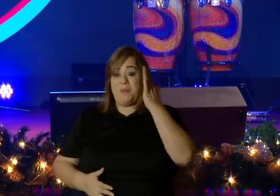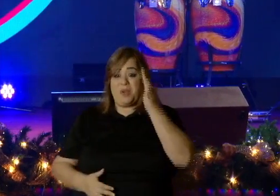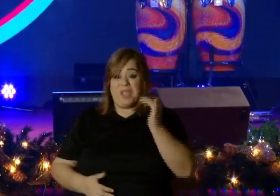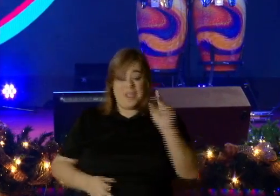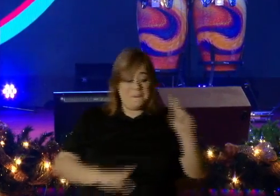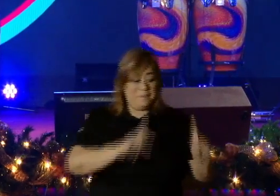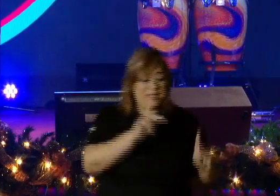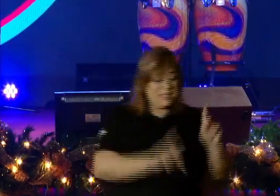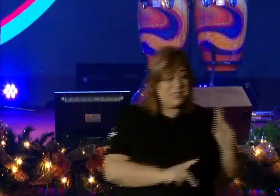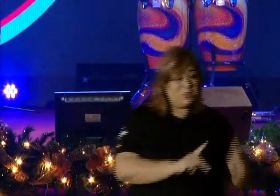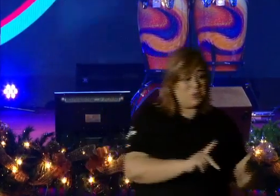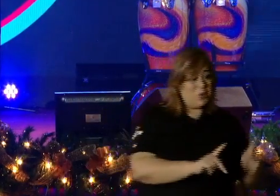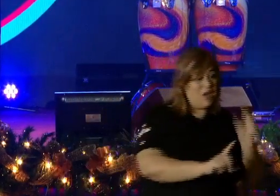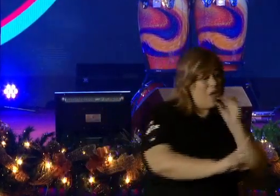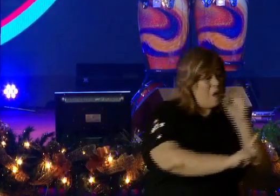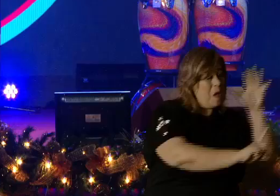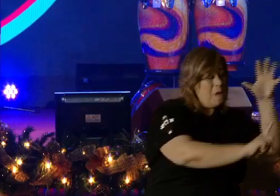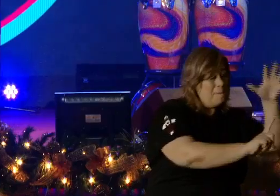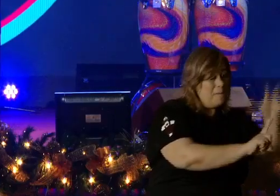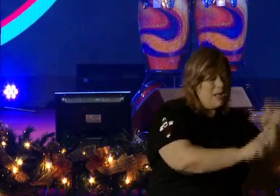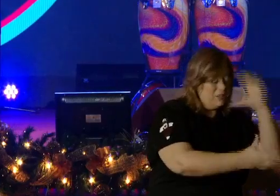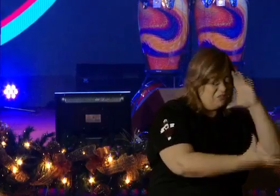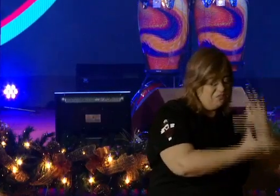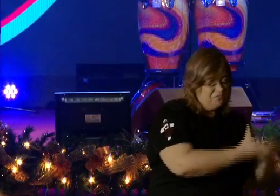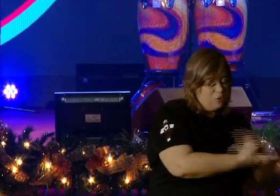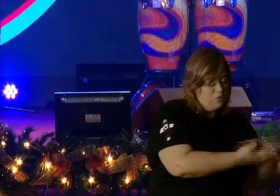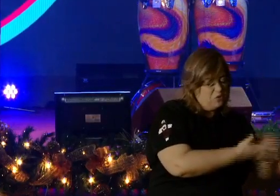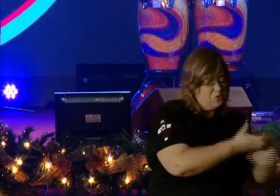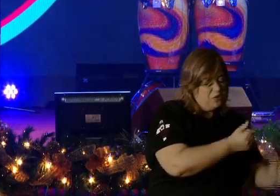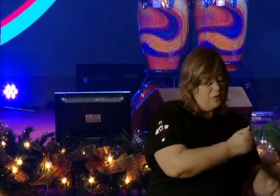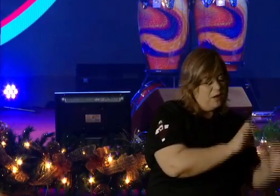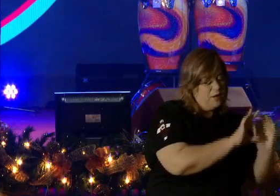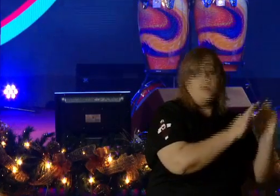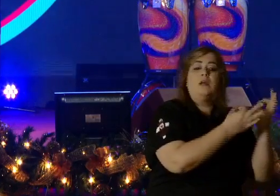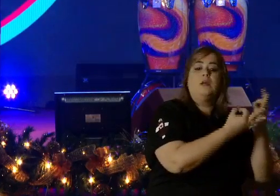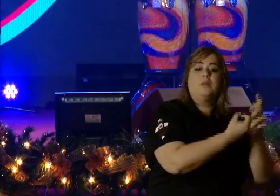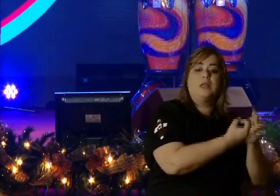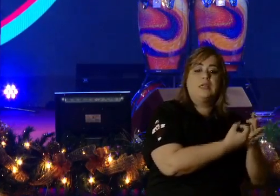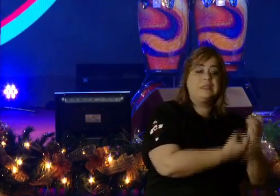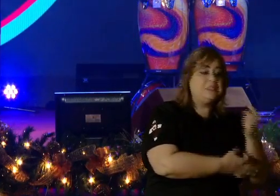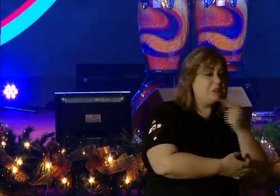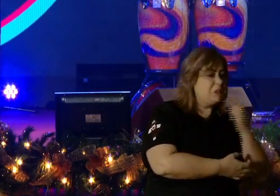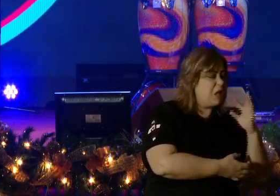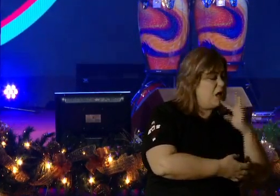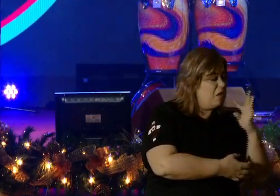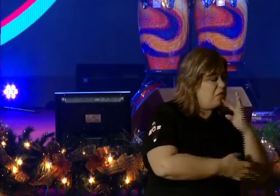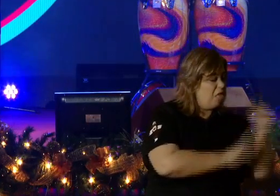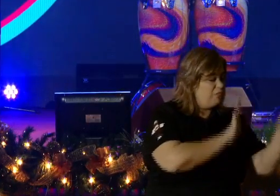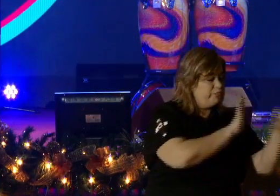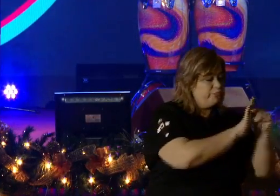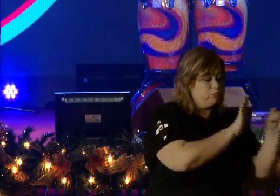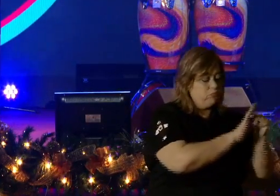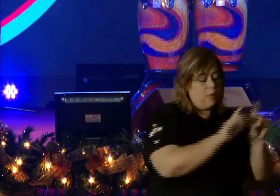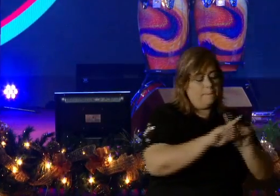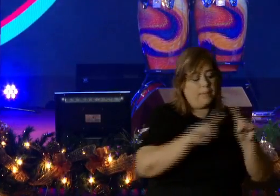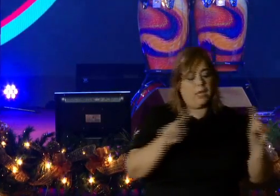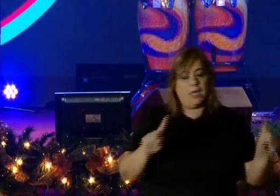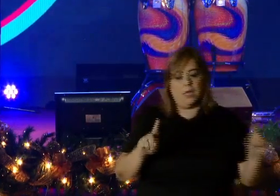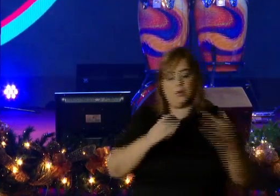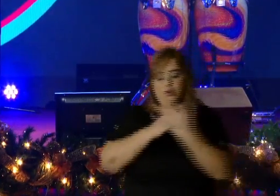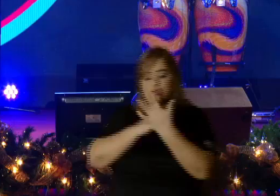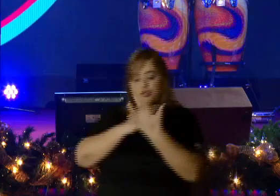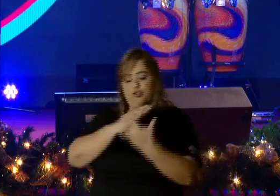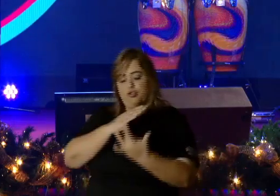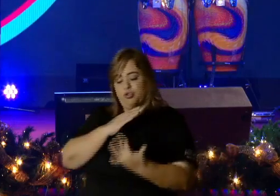loco, te tienen desorientado, destruyeron tu hogar, destruyeron tu familia, te pusieron a decir cosas que no tenías que decir, pero en Cristo, la sangre de